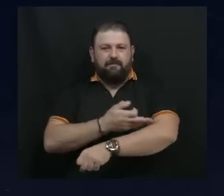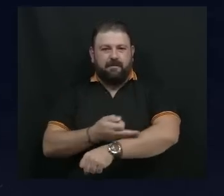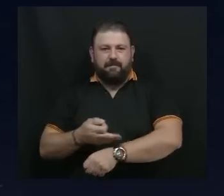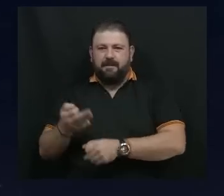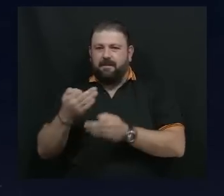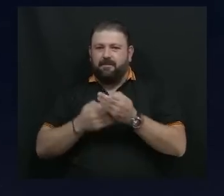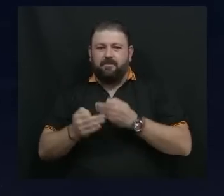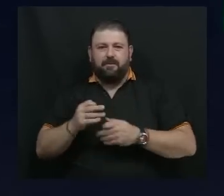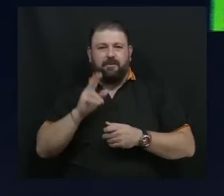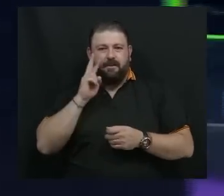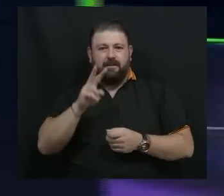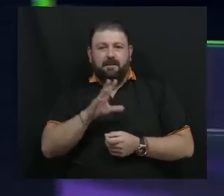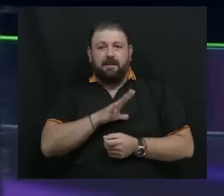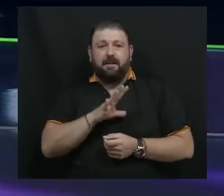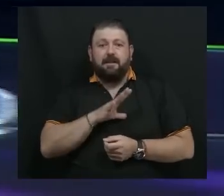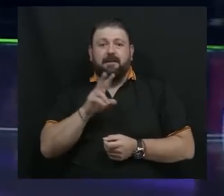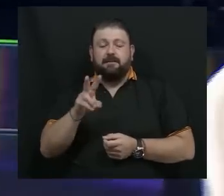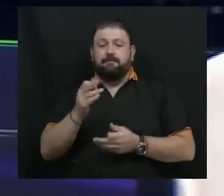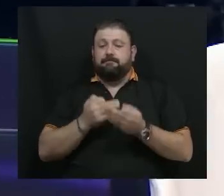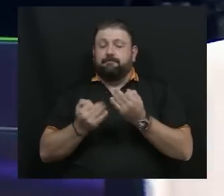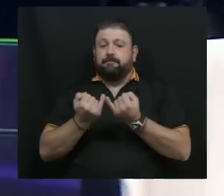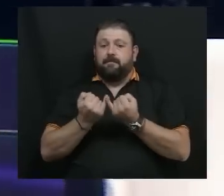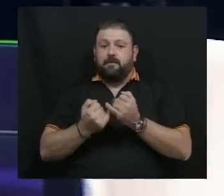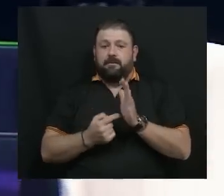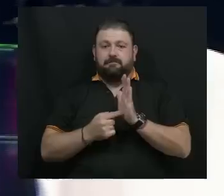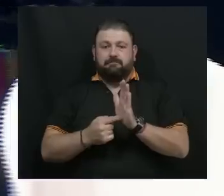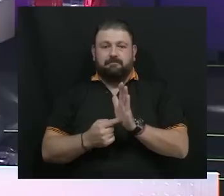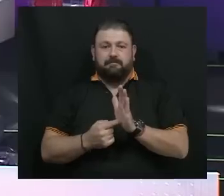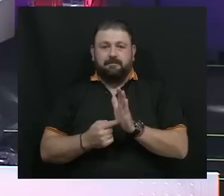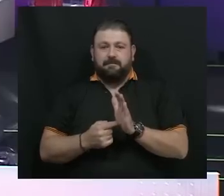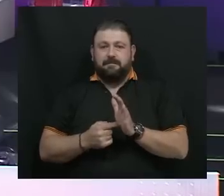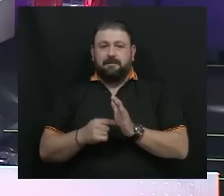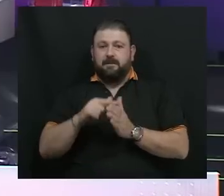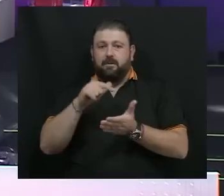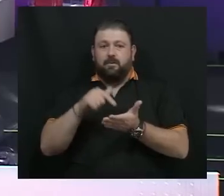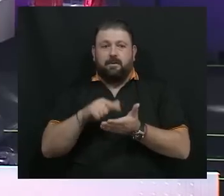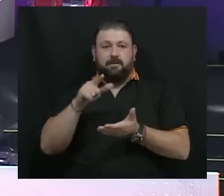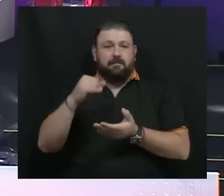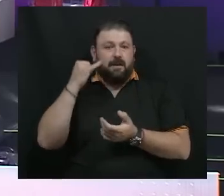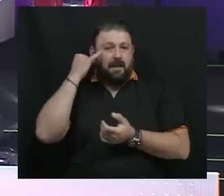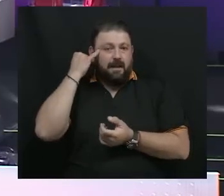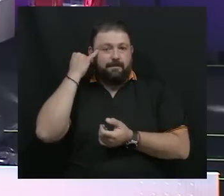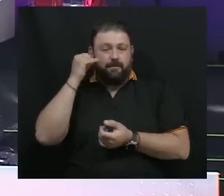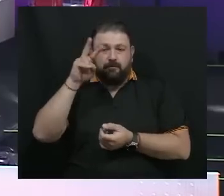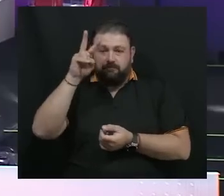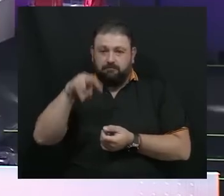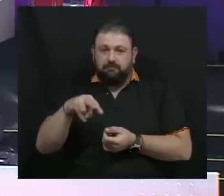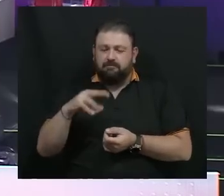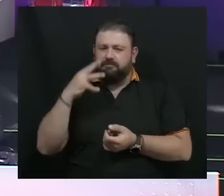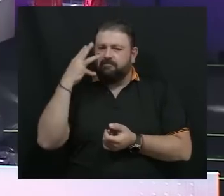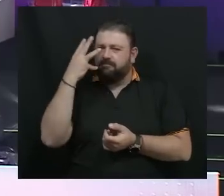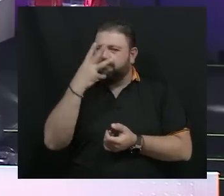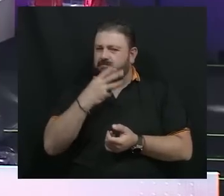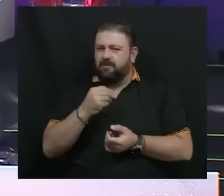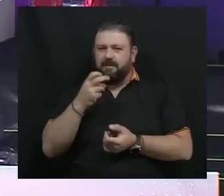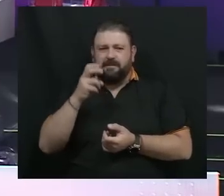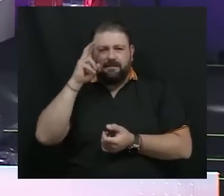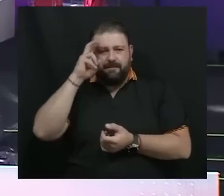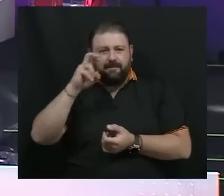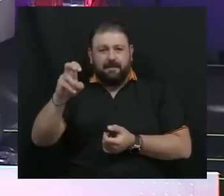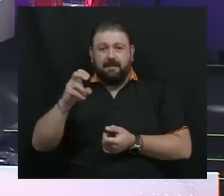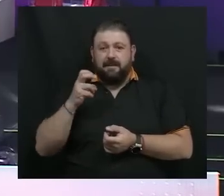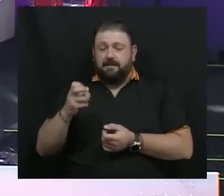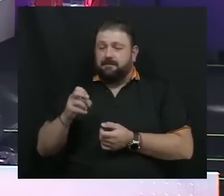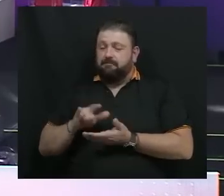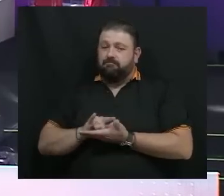Y ahí hay una donde estuvimos ahorita en Japón. Tuvimos un viaje maravilloso. Volamos desde aquí,